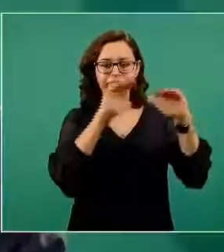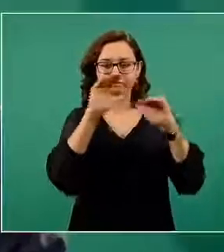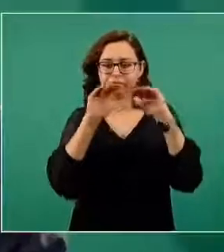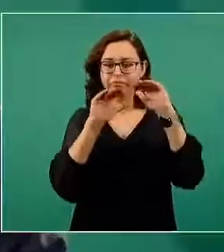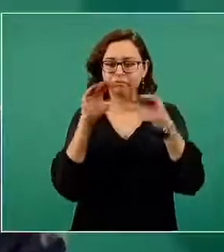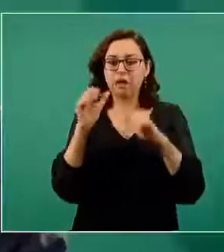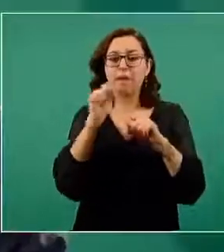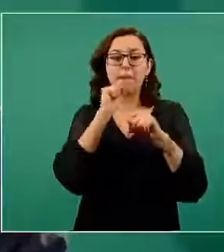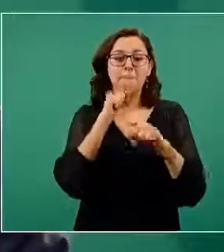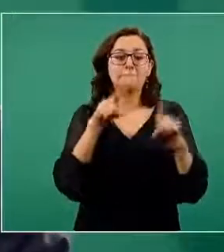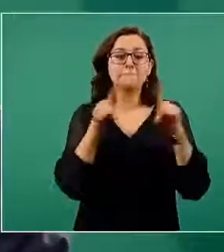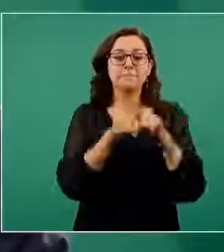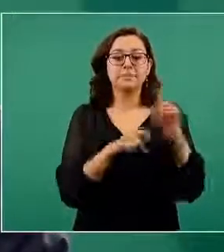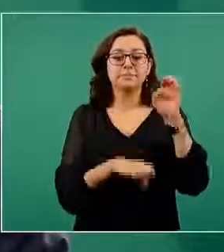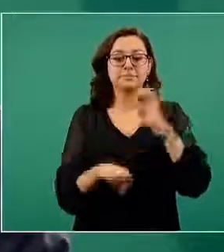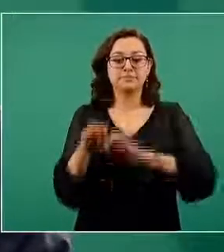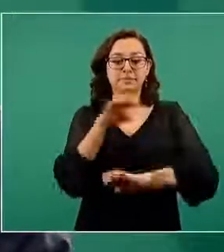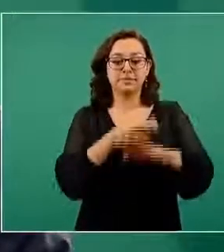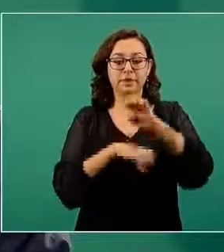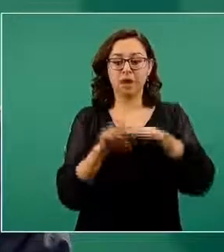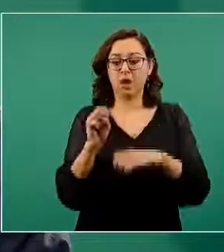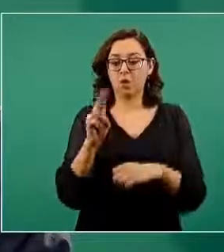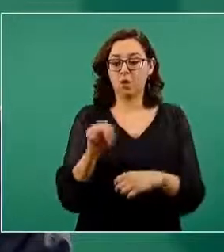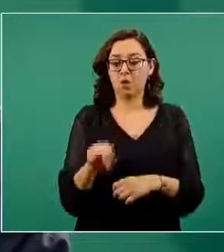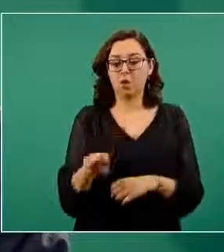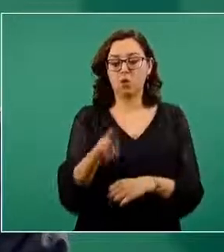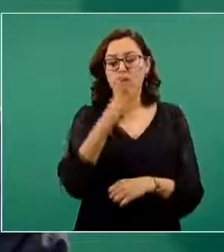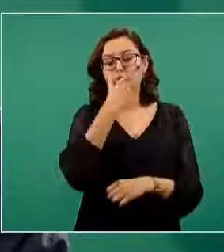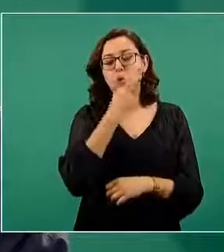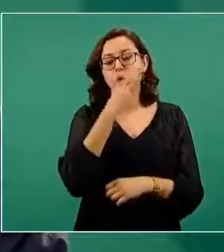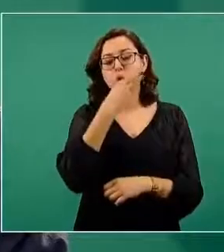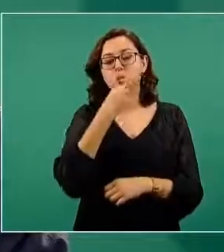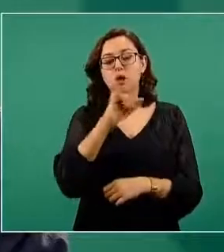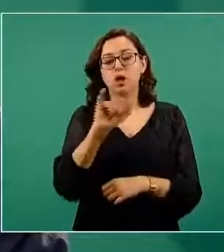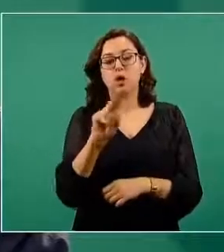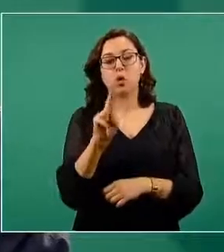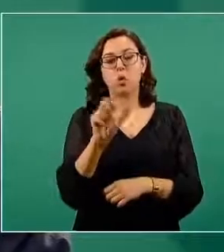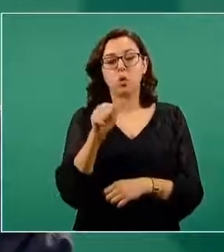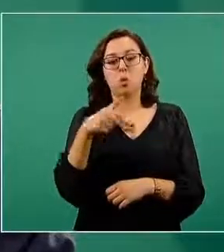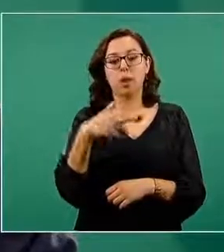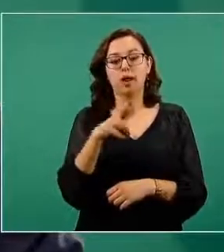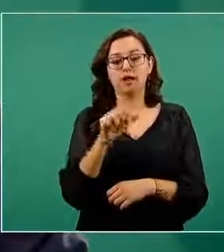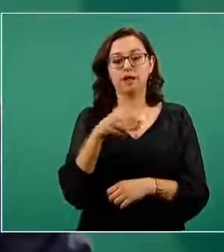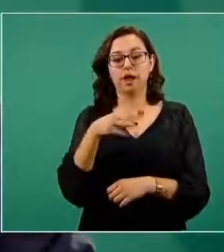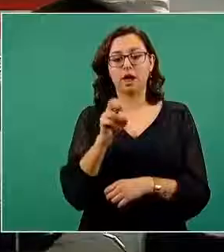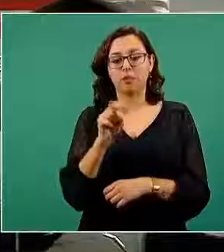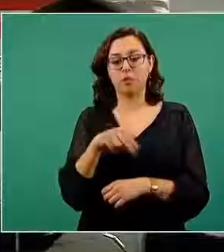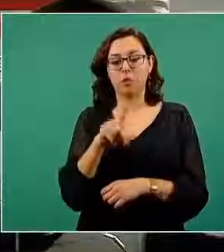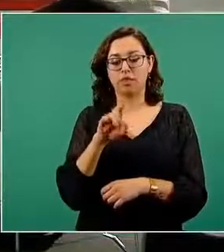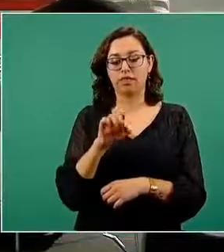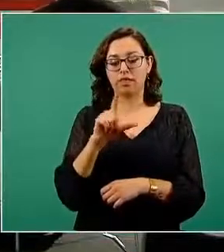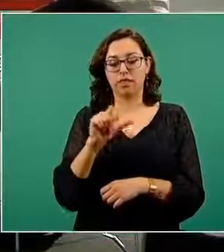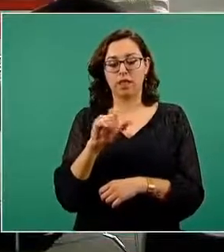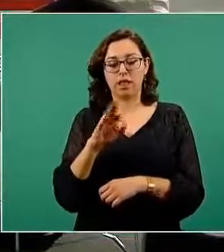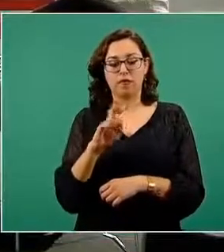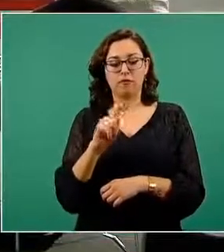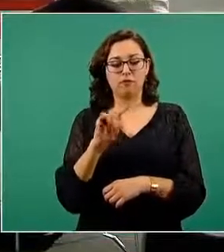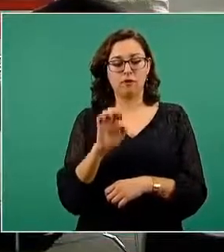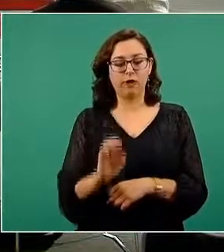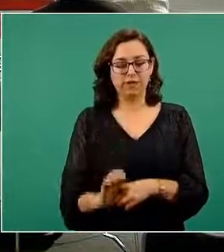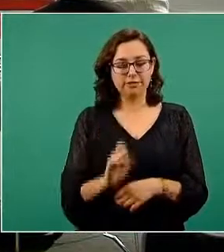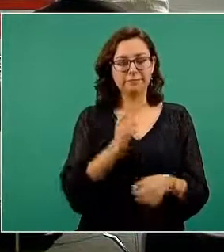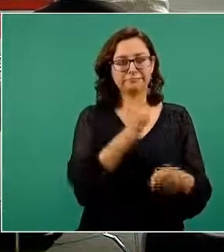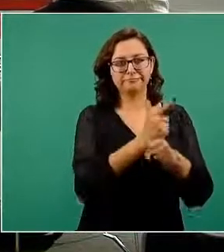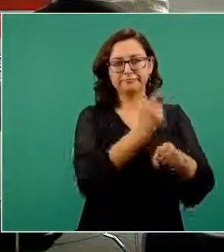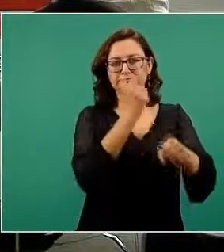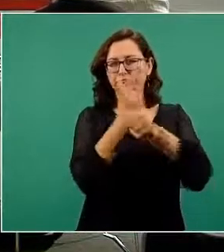también nuestro embajador en las Naciones Unidas, el doctor Juan Ramón de la Fuente, ex secretario de Salud, y lograron identificar